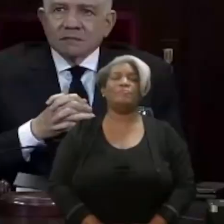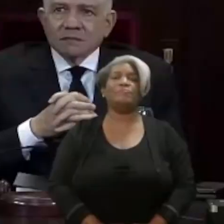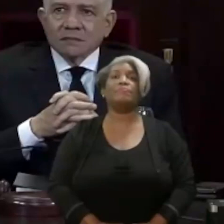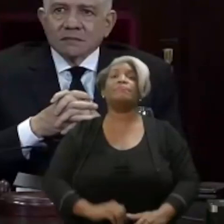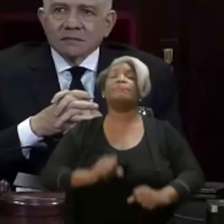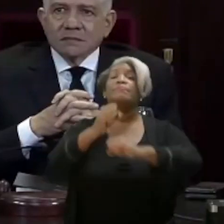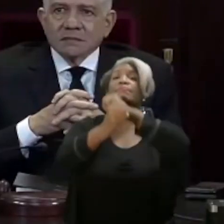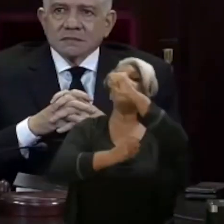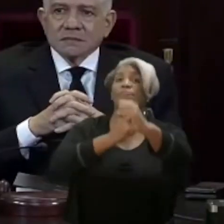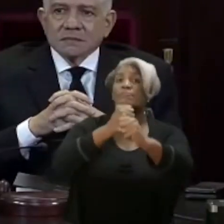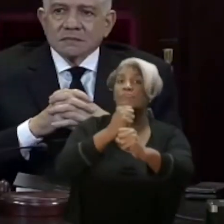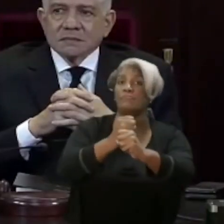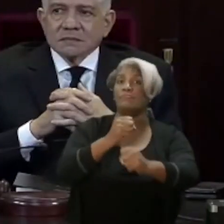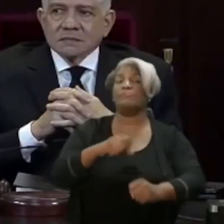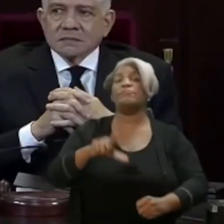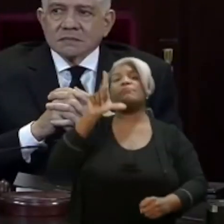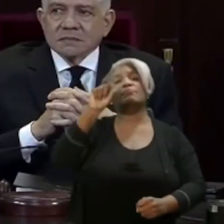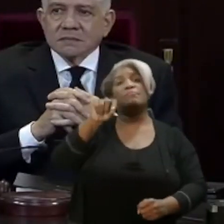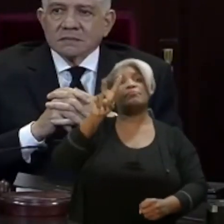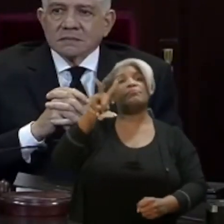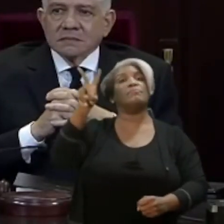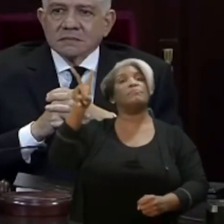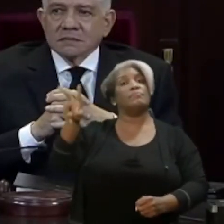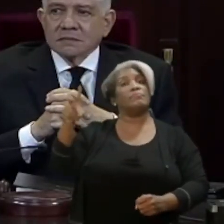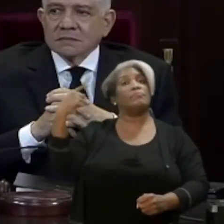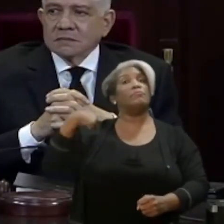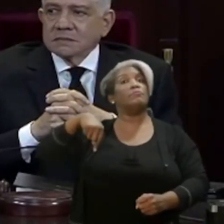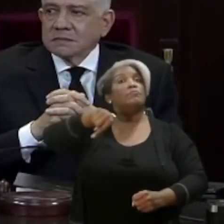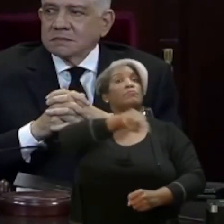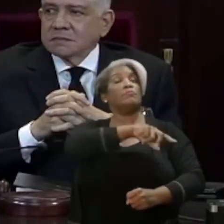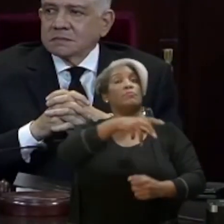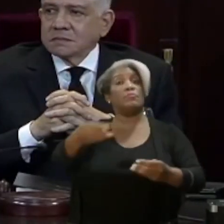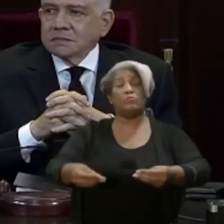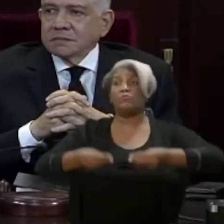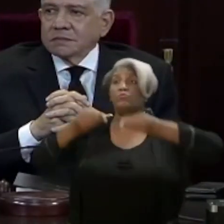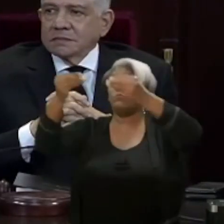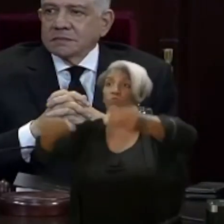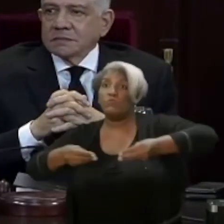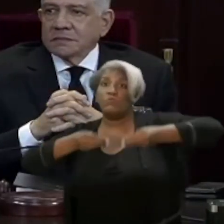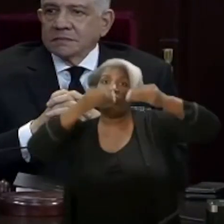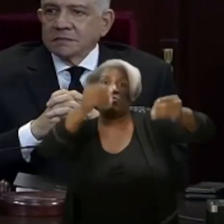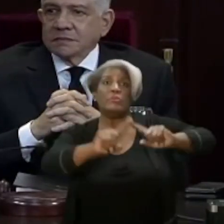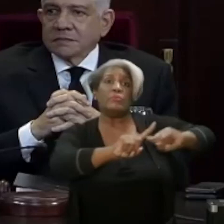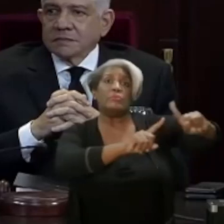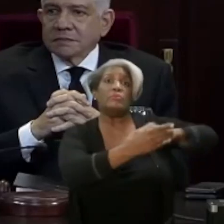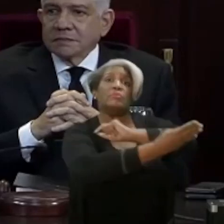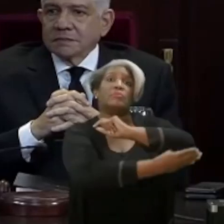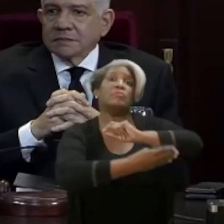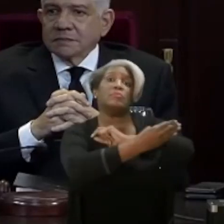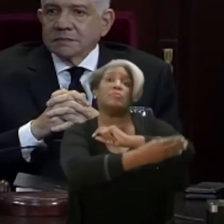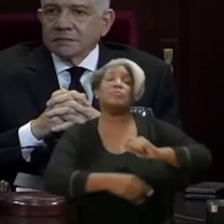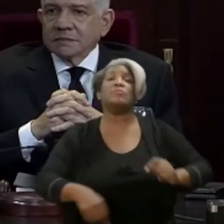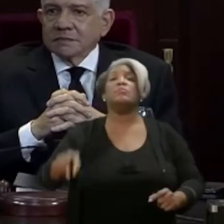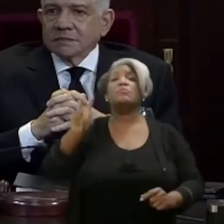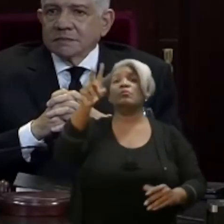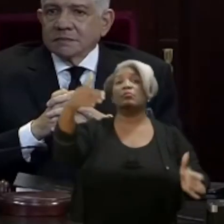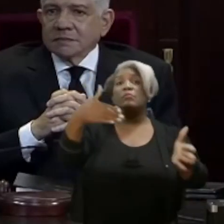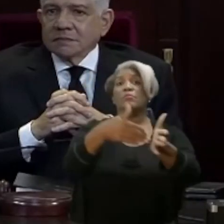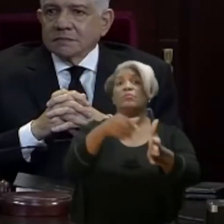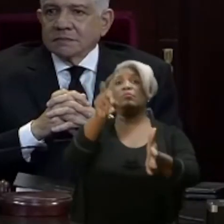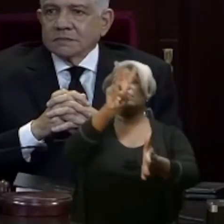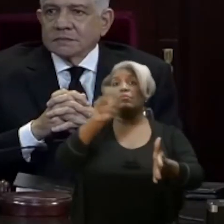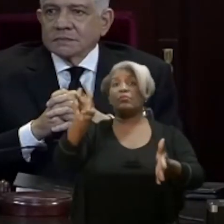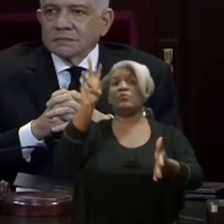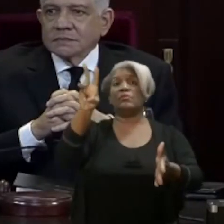Durante el año 2022, logramos exportar bienes agropecuarios por 2.961 millones